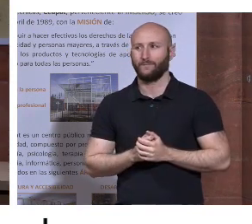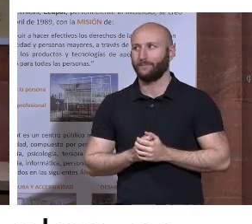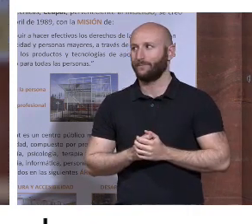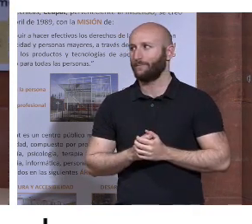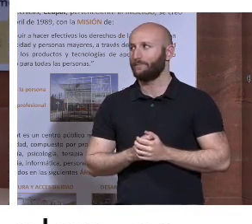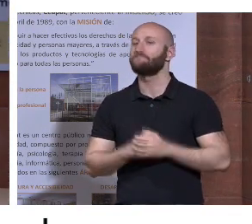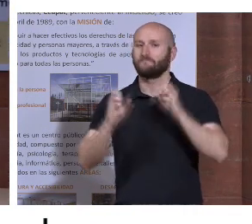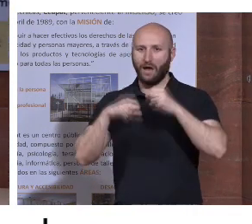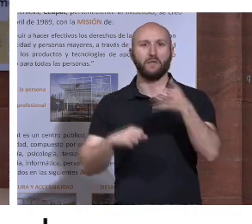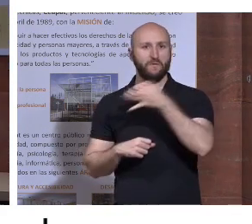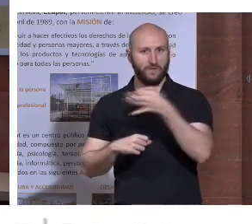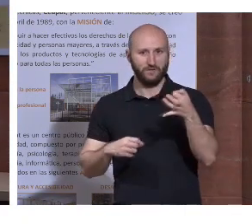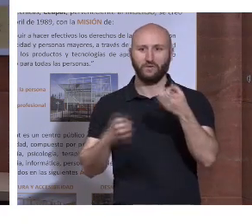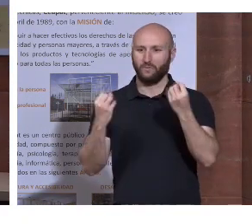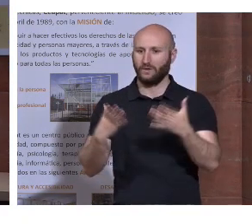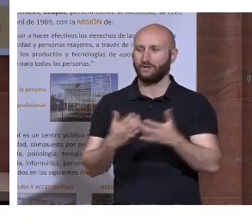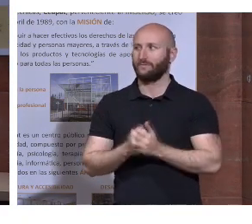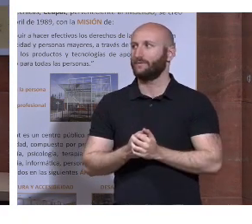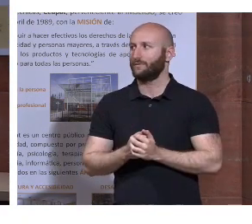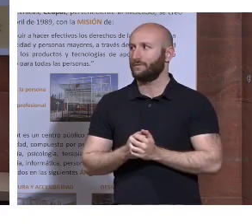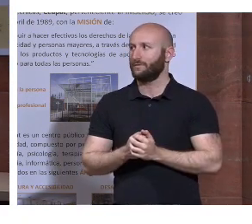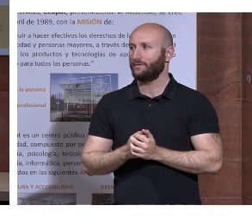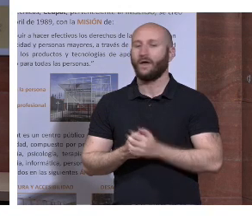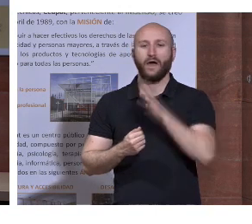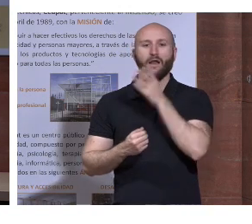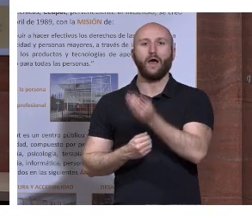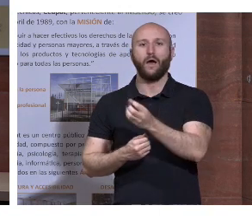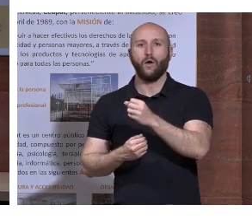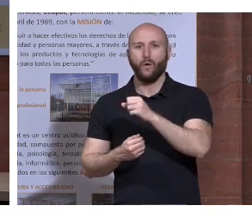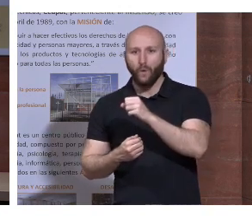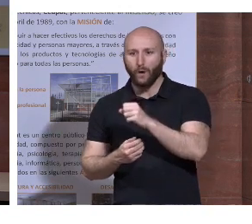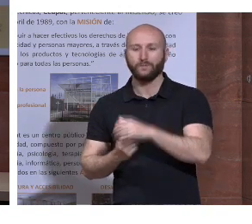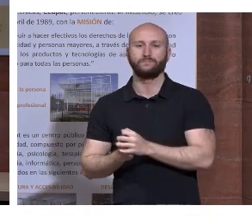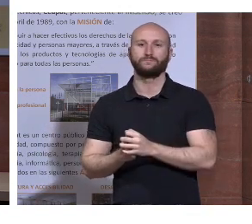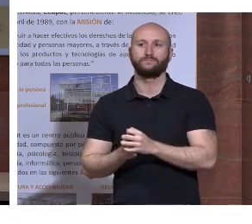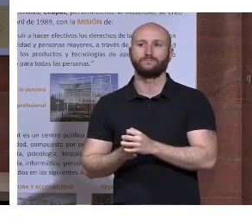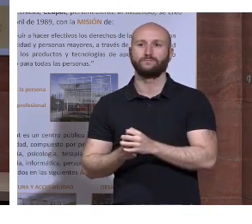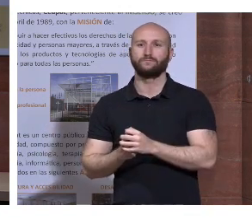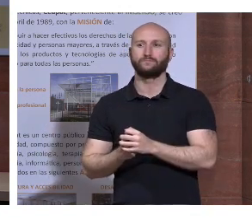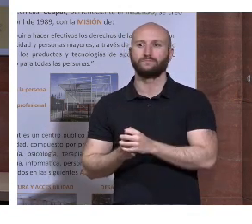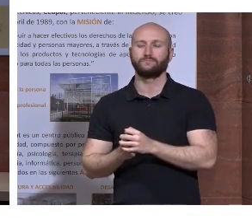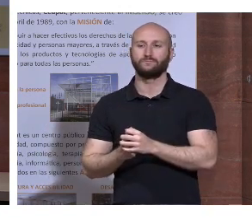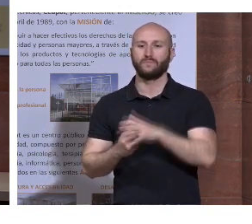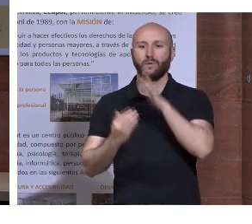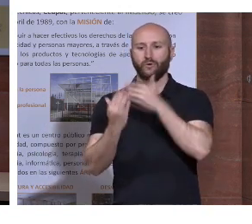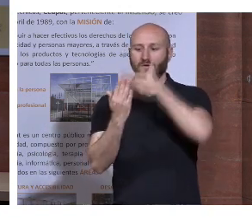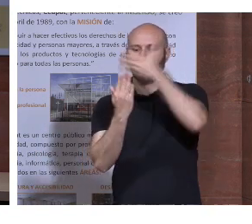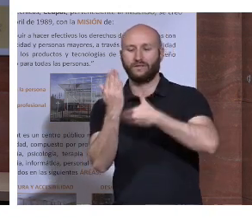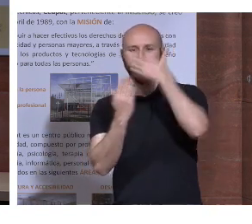Perfecto. Marga. Vamos a tocar. Parece ser que en la parte de atrás, Marga, y en la parte de